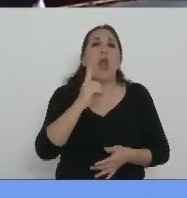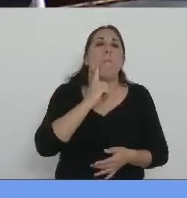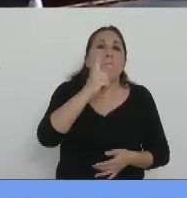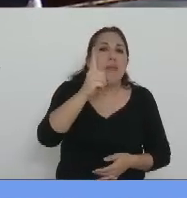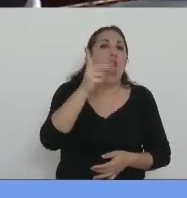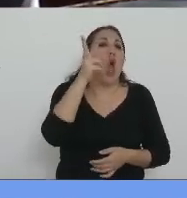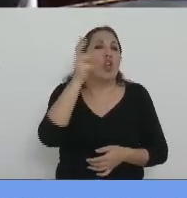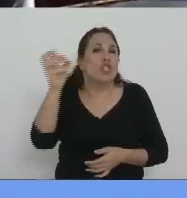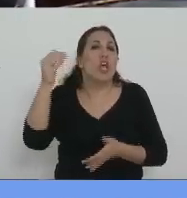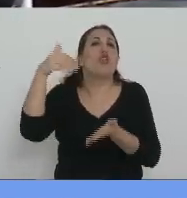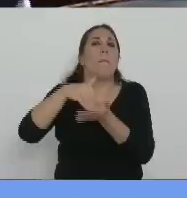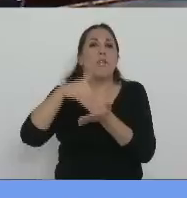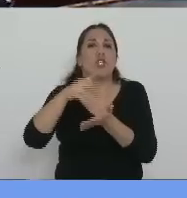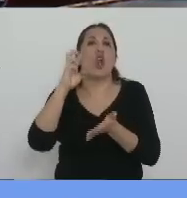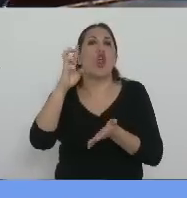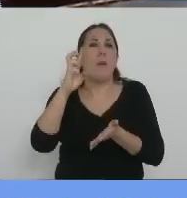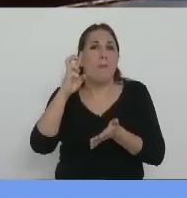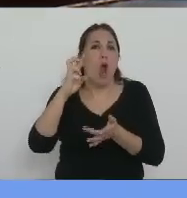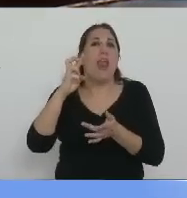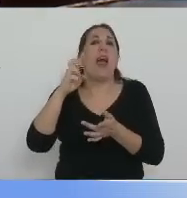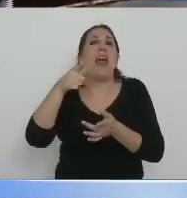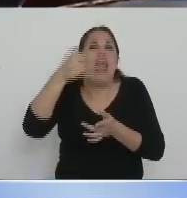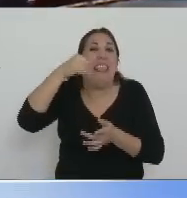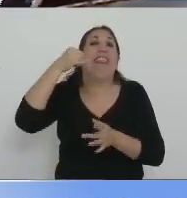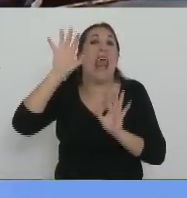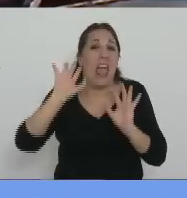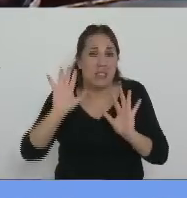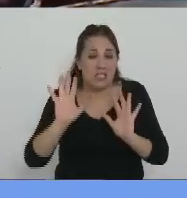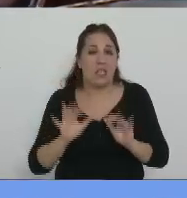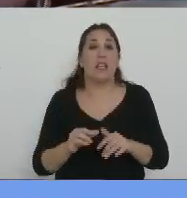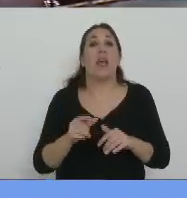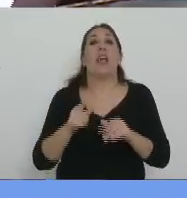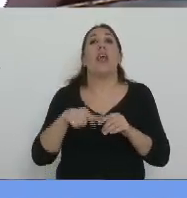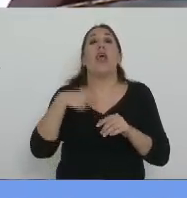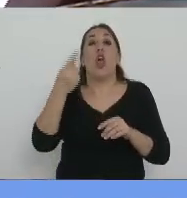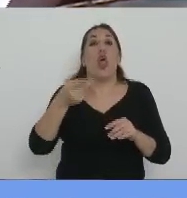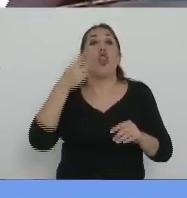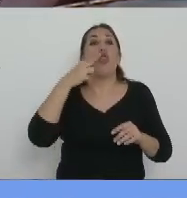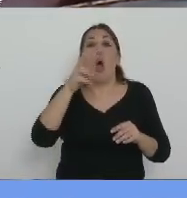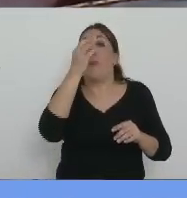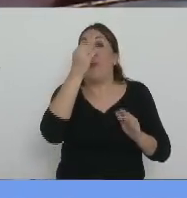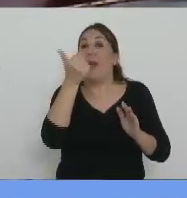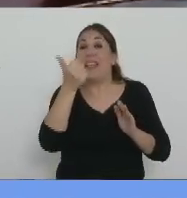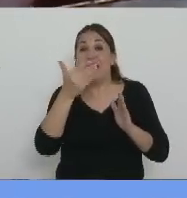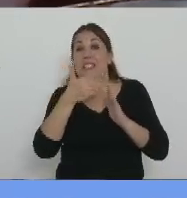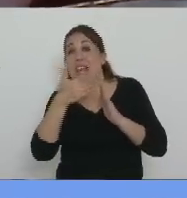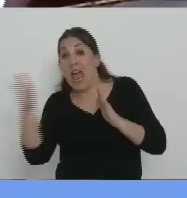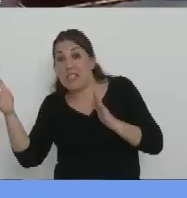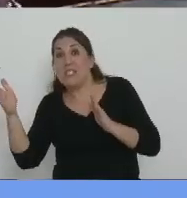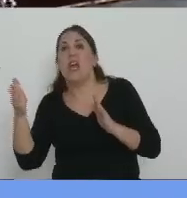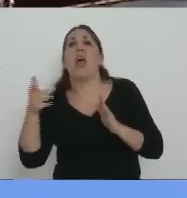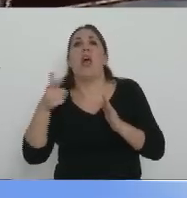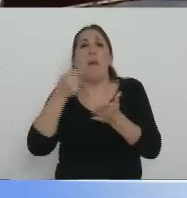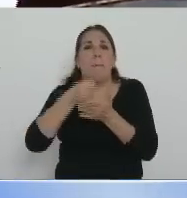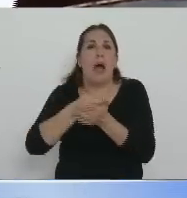millones de dólares de intereses y a partir del 2026 ya empiezan 3 mil millones seis mil